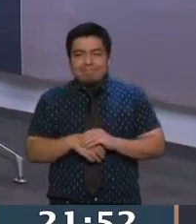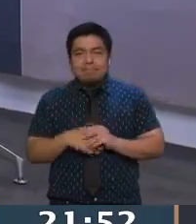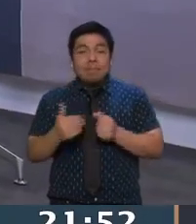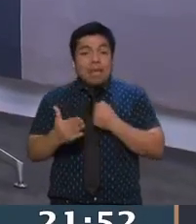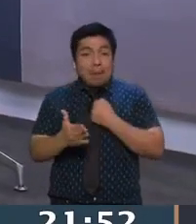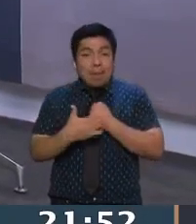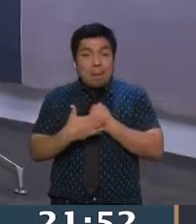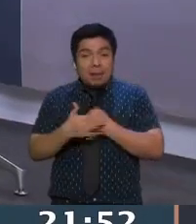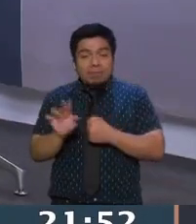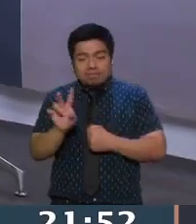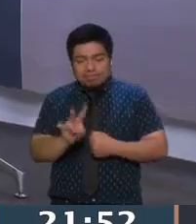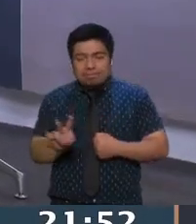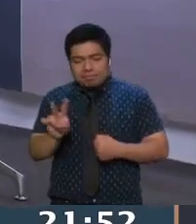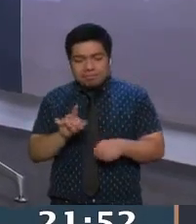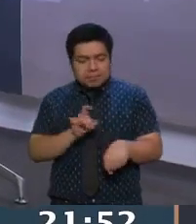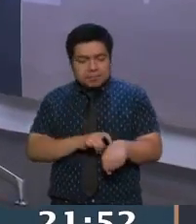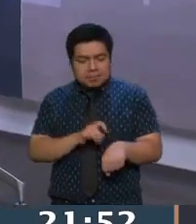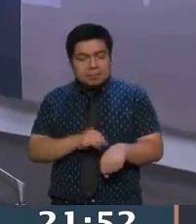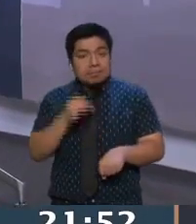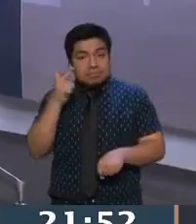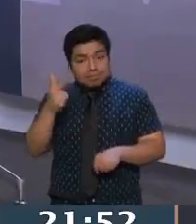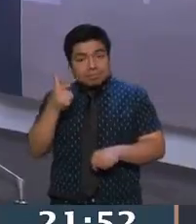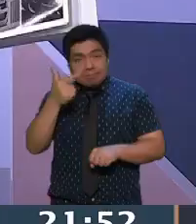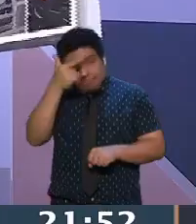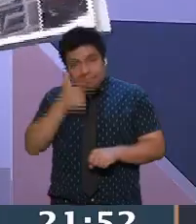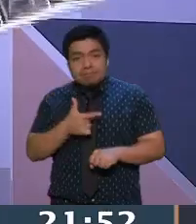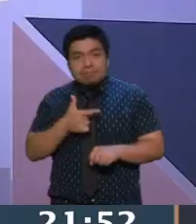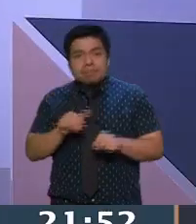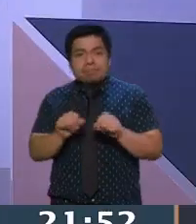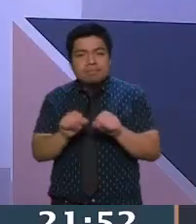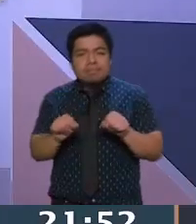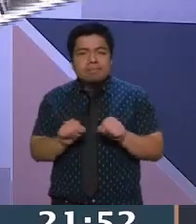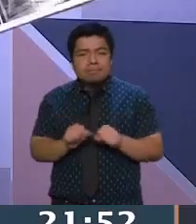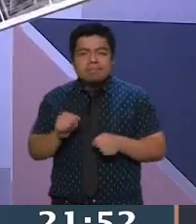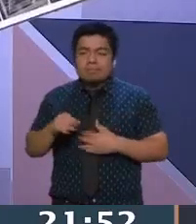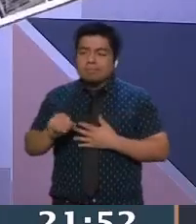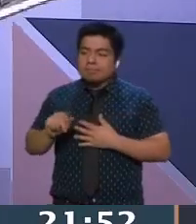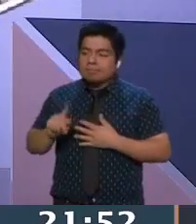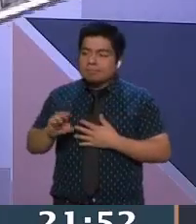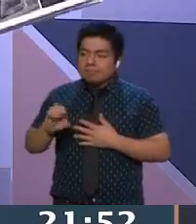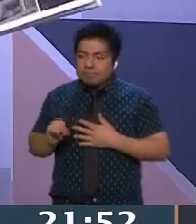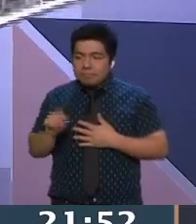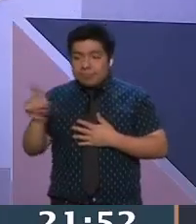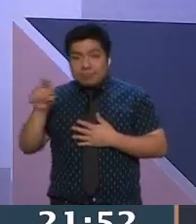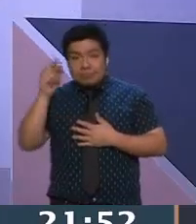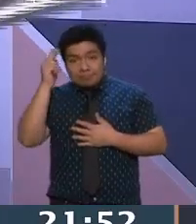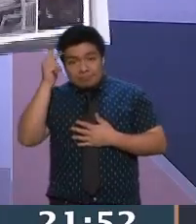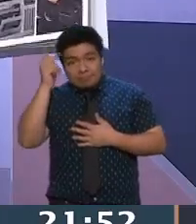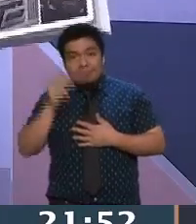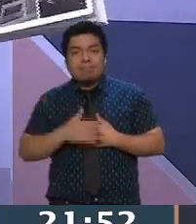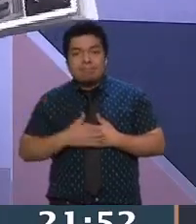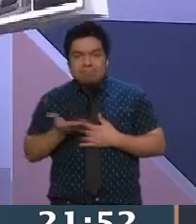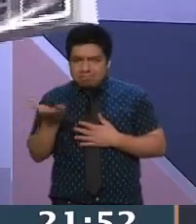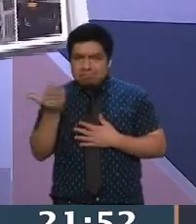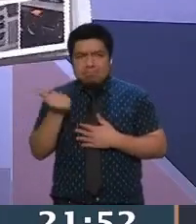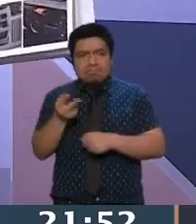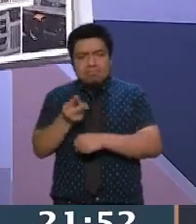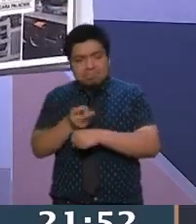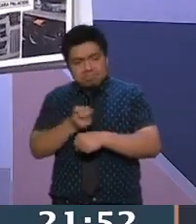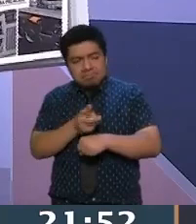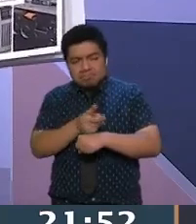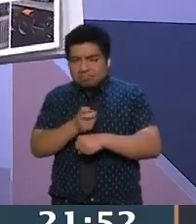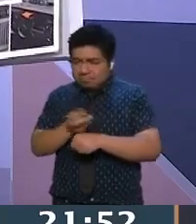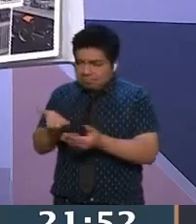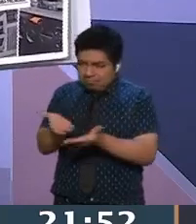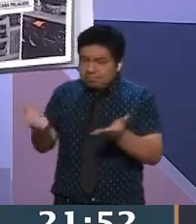próximo viernes a las 7 de la noche en la sala Manuel M. Ponce del Palacio de Bellas Artes. La invitación para